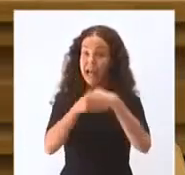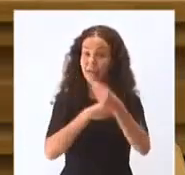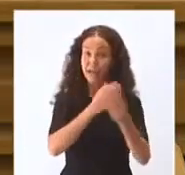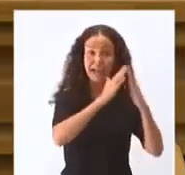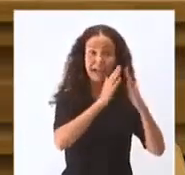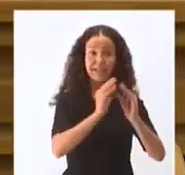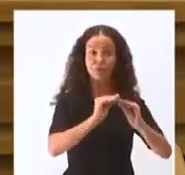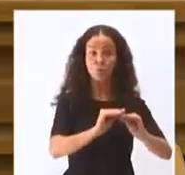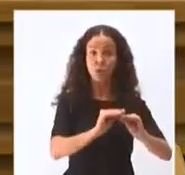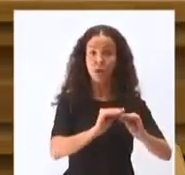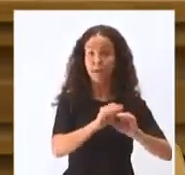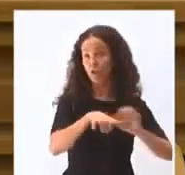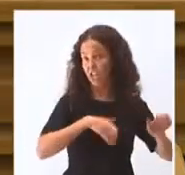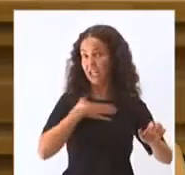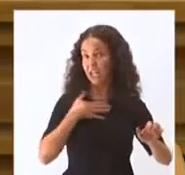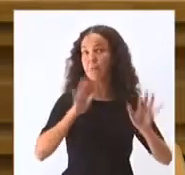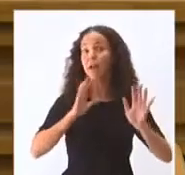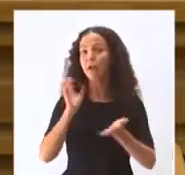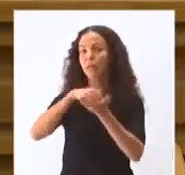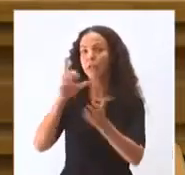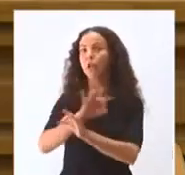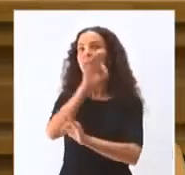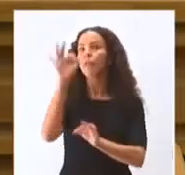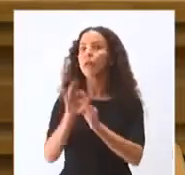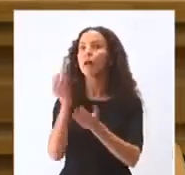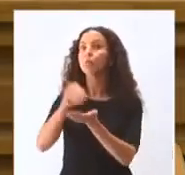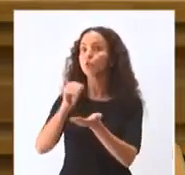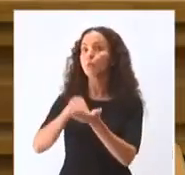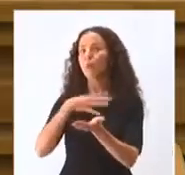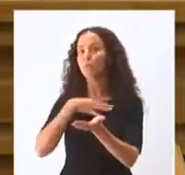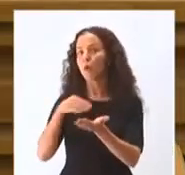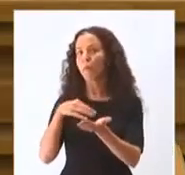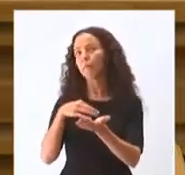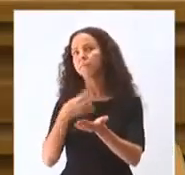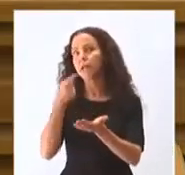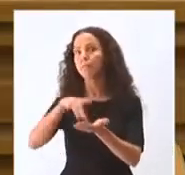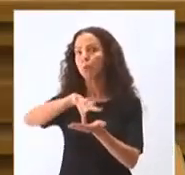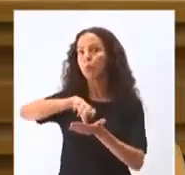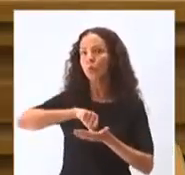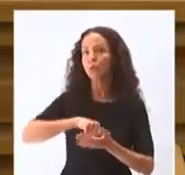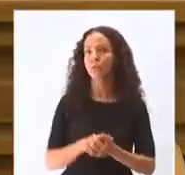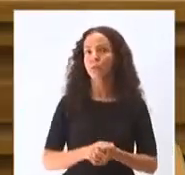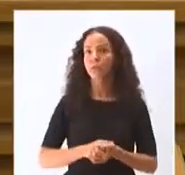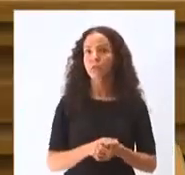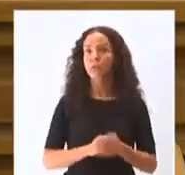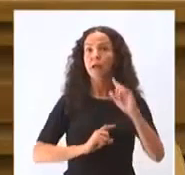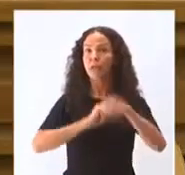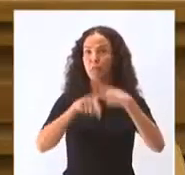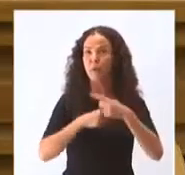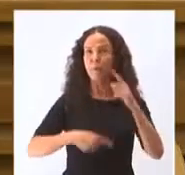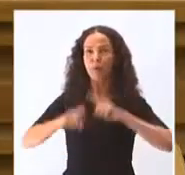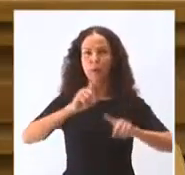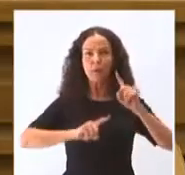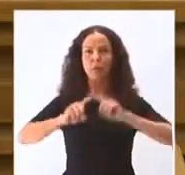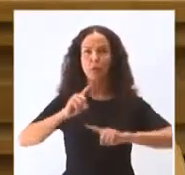mayoría pero centros de día que en muchos casos si nos llevan a plantearnos lo nos vamos a plantear incluso después de las polémicas que estamos viendo aquí en